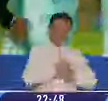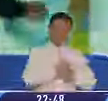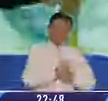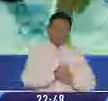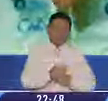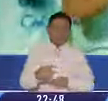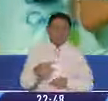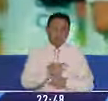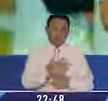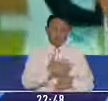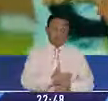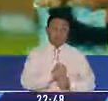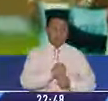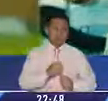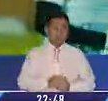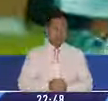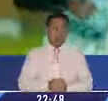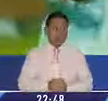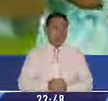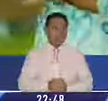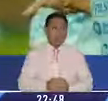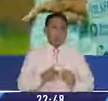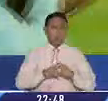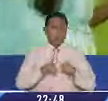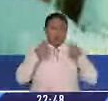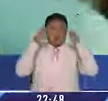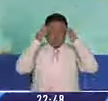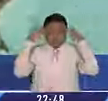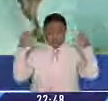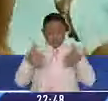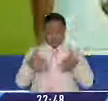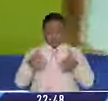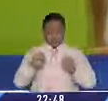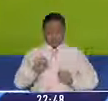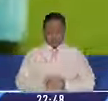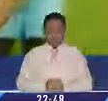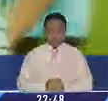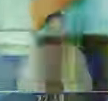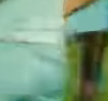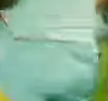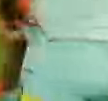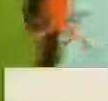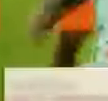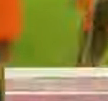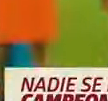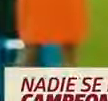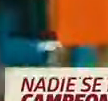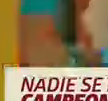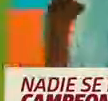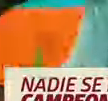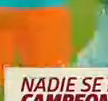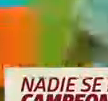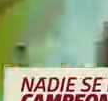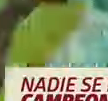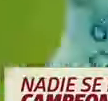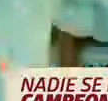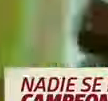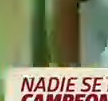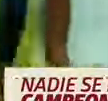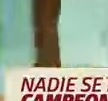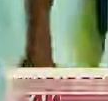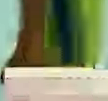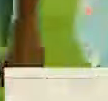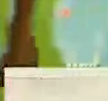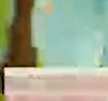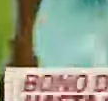se encuentran seguros, pero no desconcentrados de lo que será su rival. Aunque la Tri sabe que una victoria significaría la clasificación